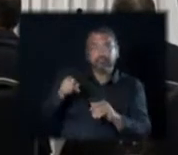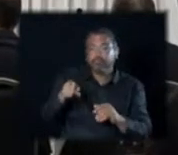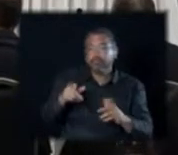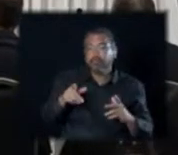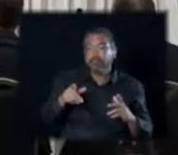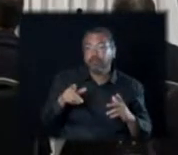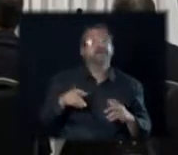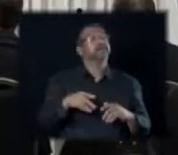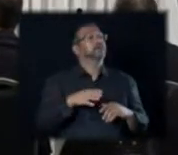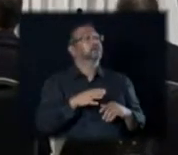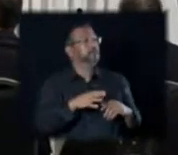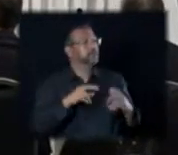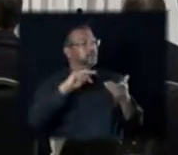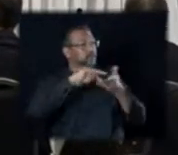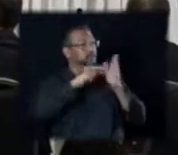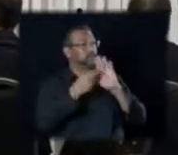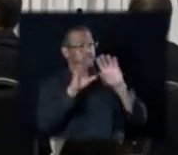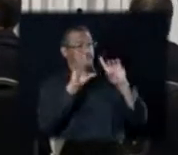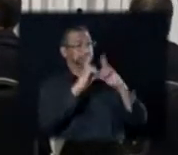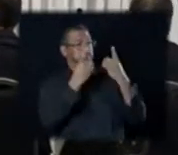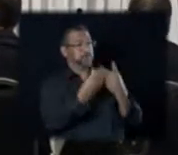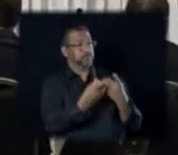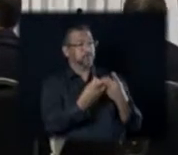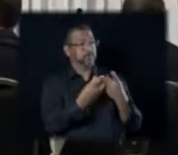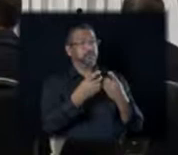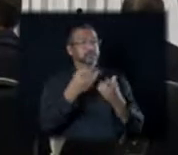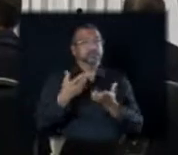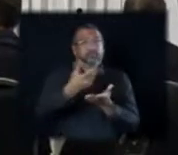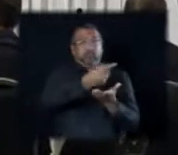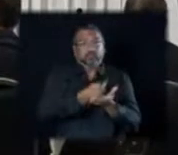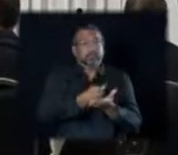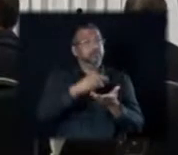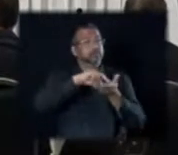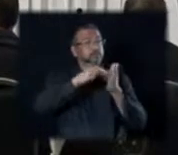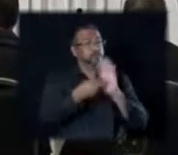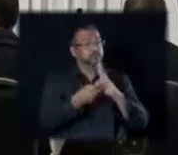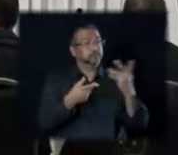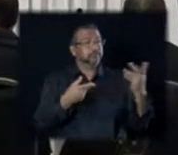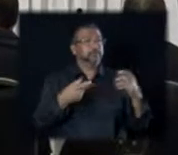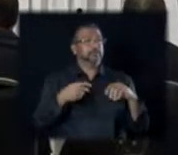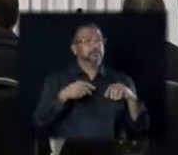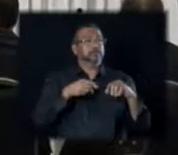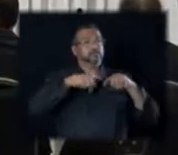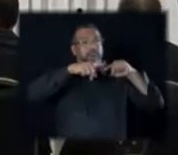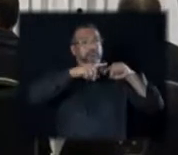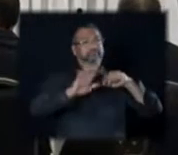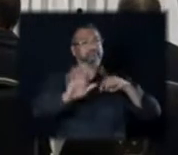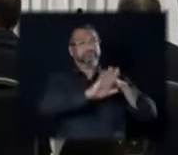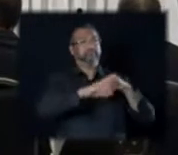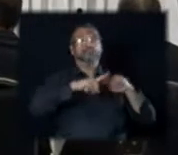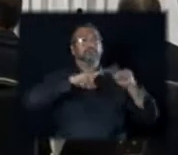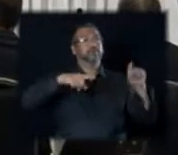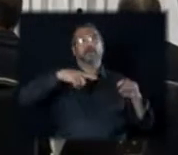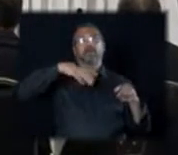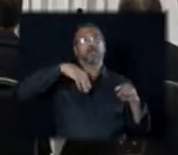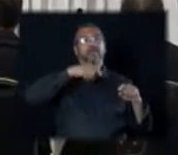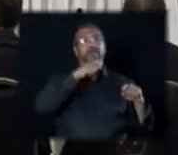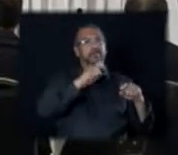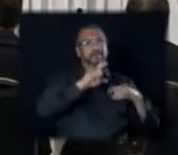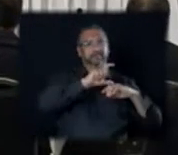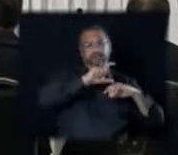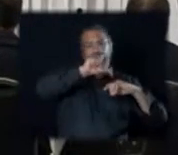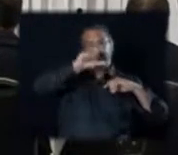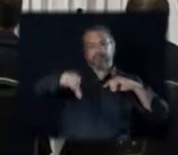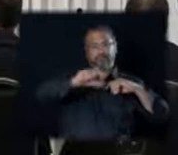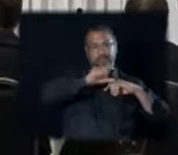esto. Desde el punto de vista del Departamento de Hacienda, esas cuentas que están bajo la